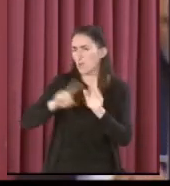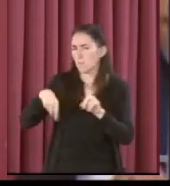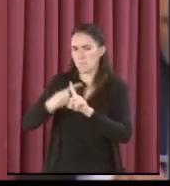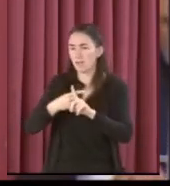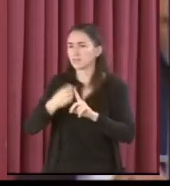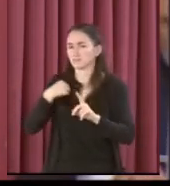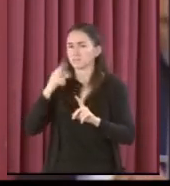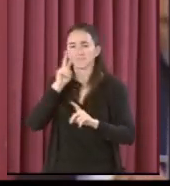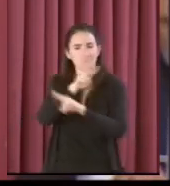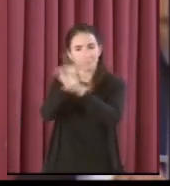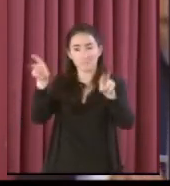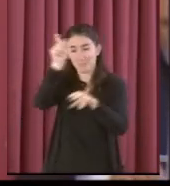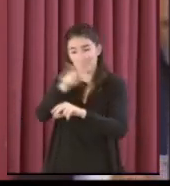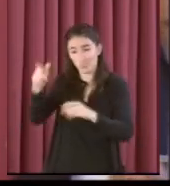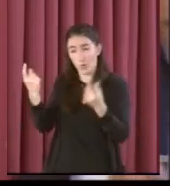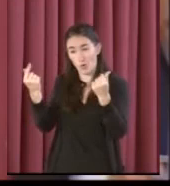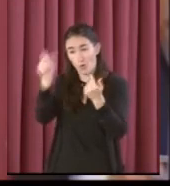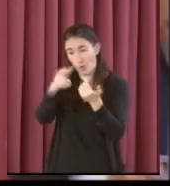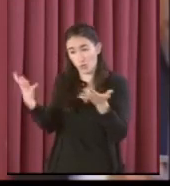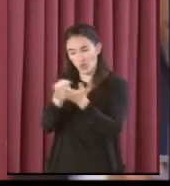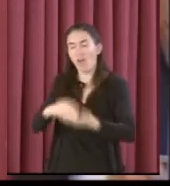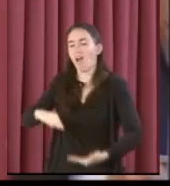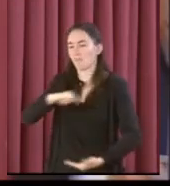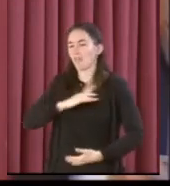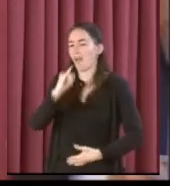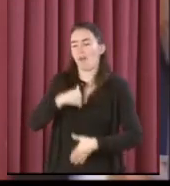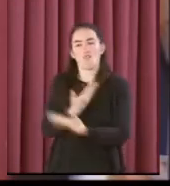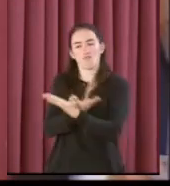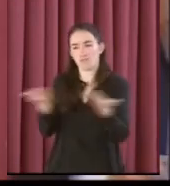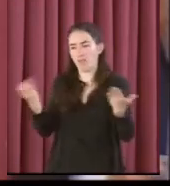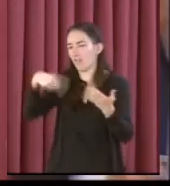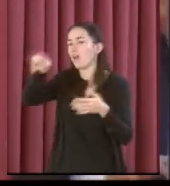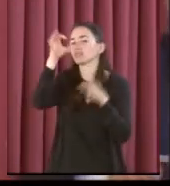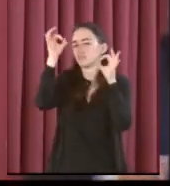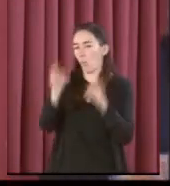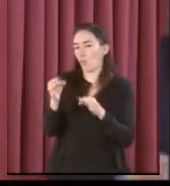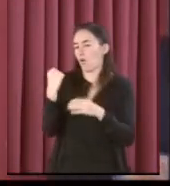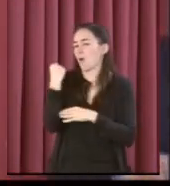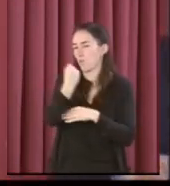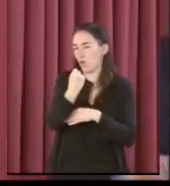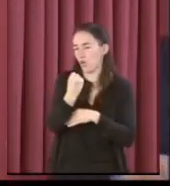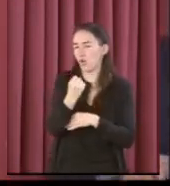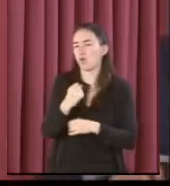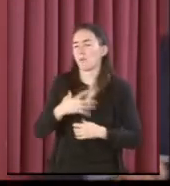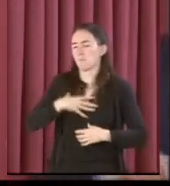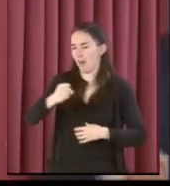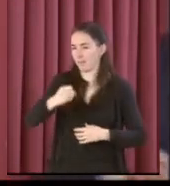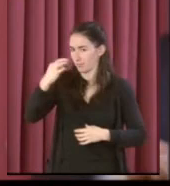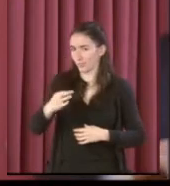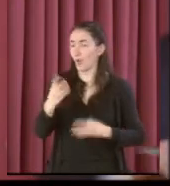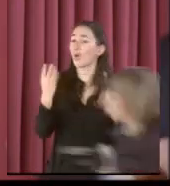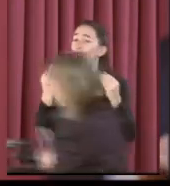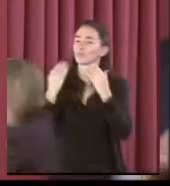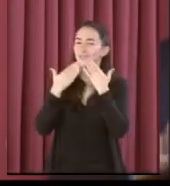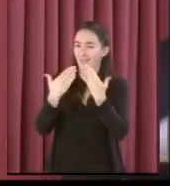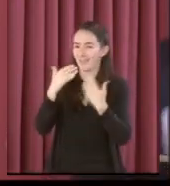capacidad de los logroñeses para dar una respuesta colectiva y certera a los desafíos que tenemos juntos que afrontar. Muchísimas gracias